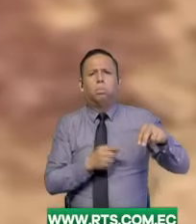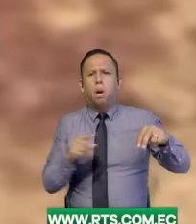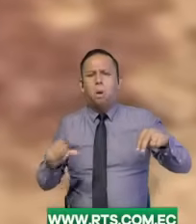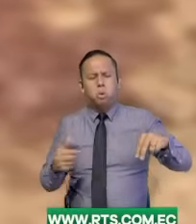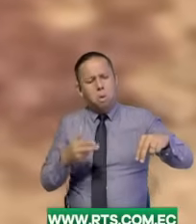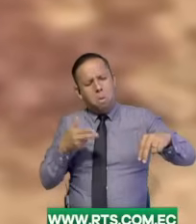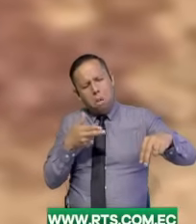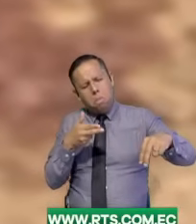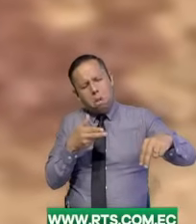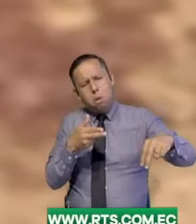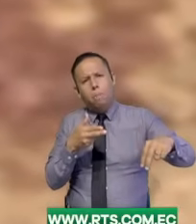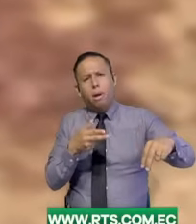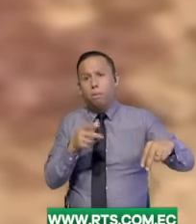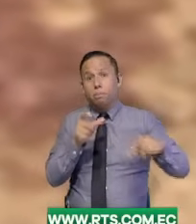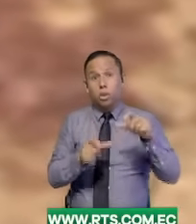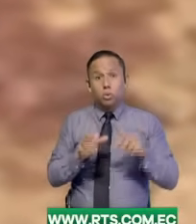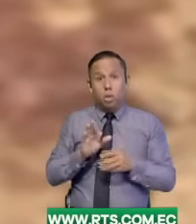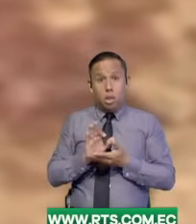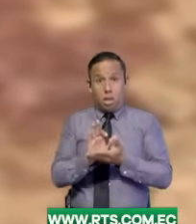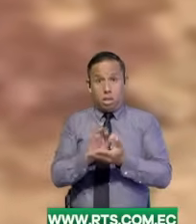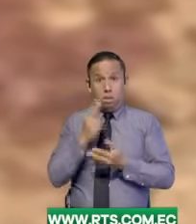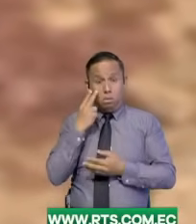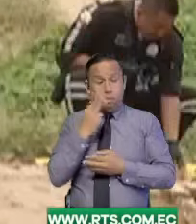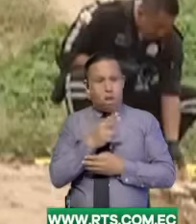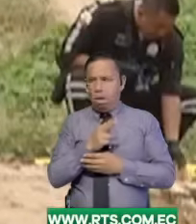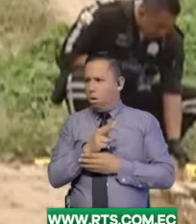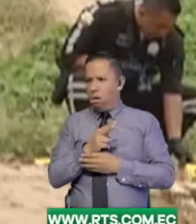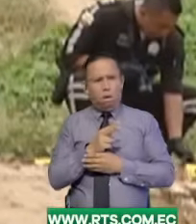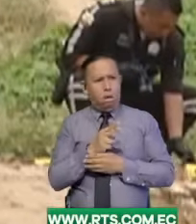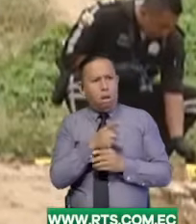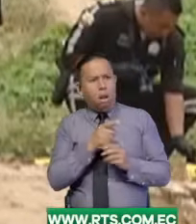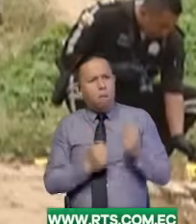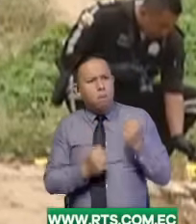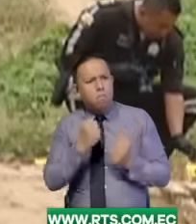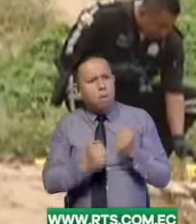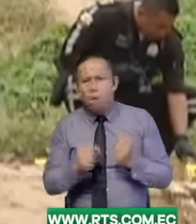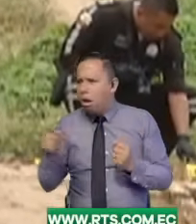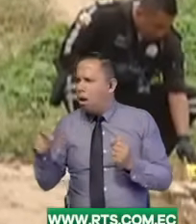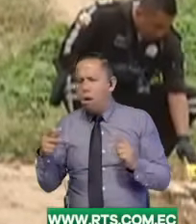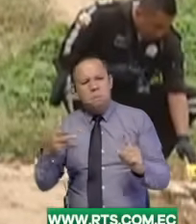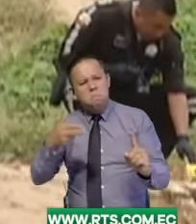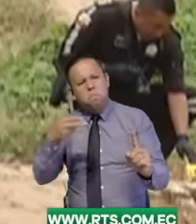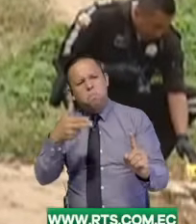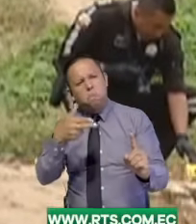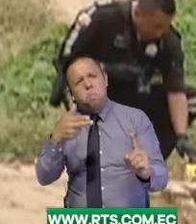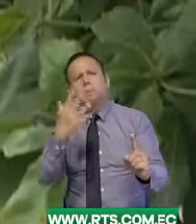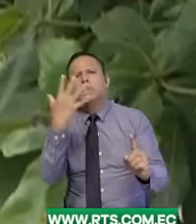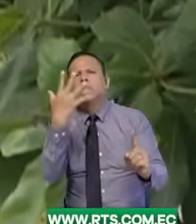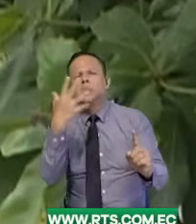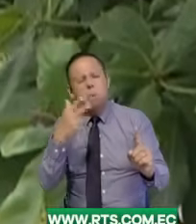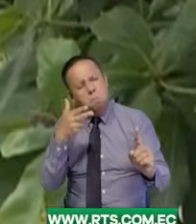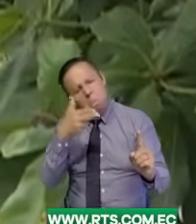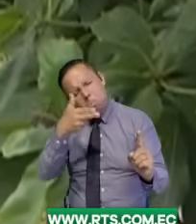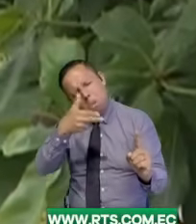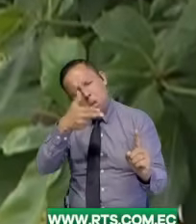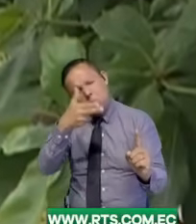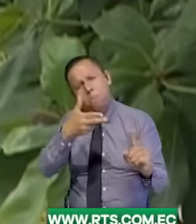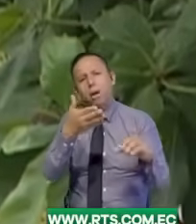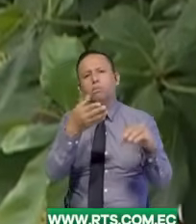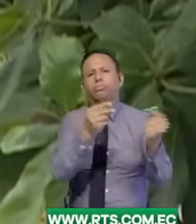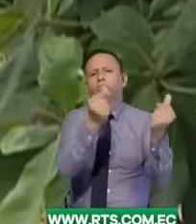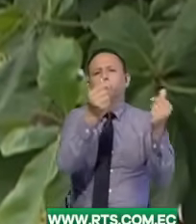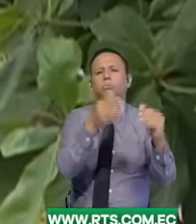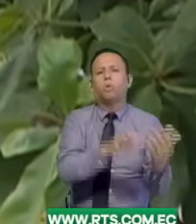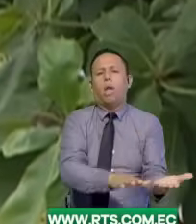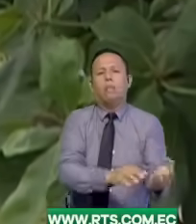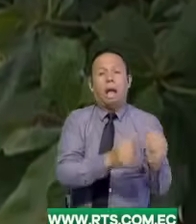Según testigos, intentó correr, pero los sicarios lo balearon desde esta esquina por más de 5 ocasiones, dejándolo sin vida junto a